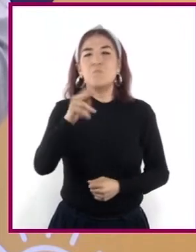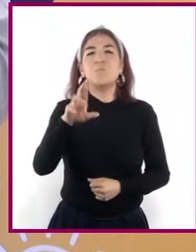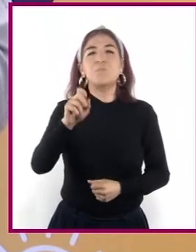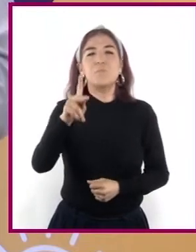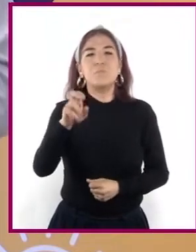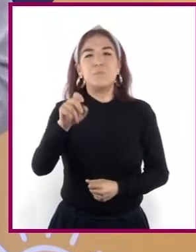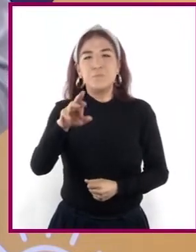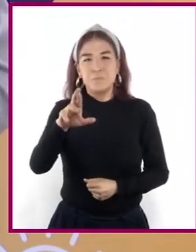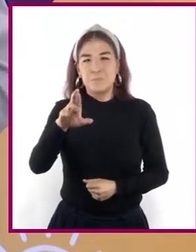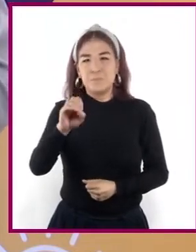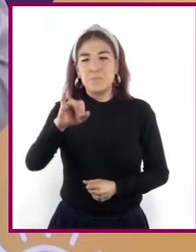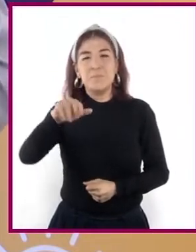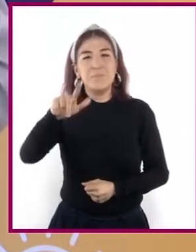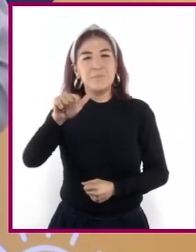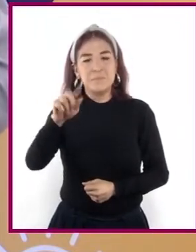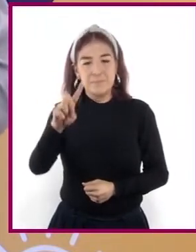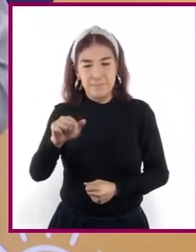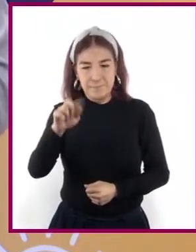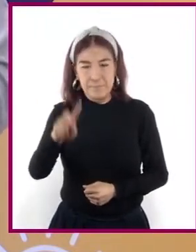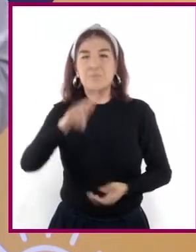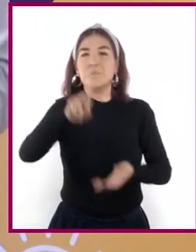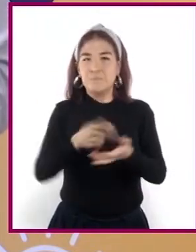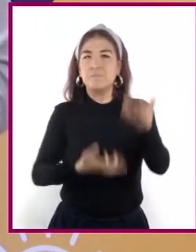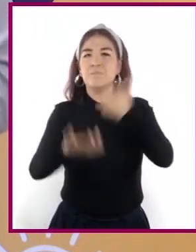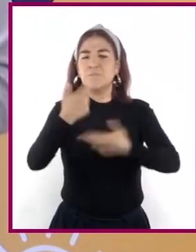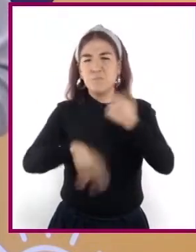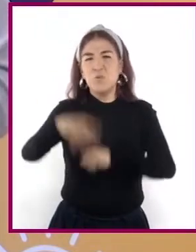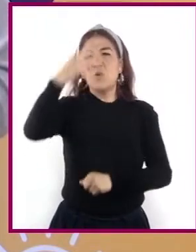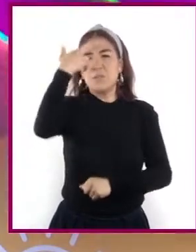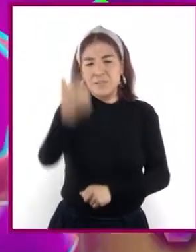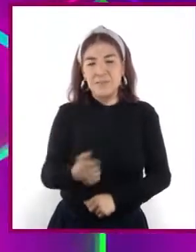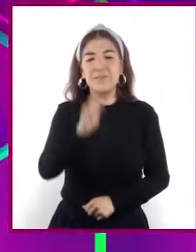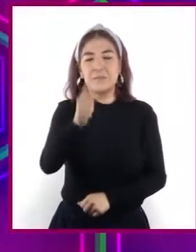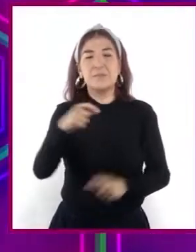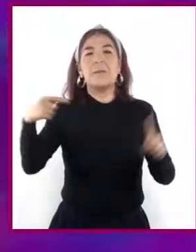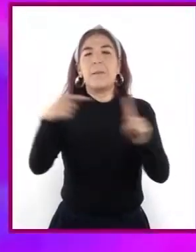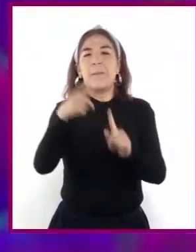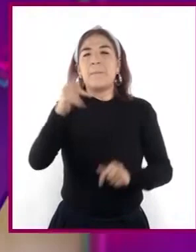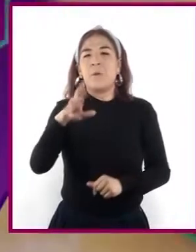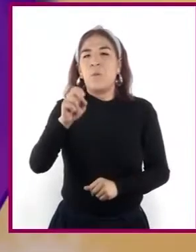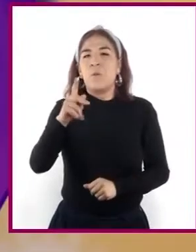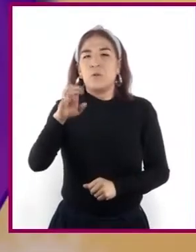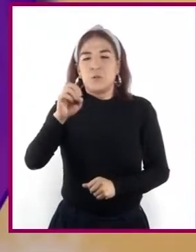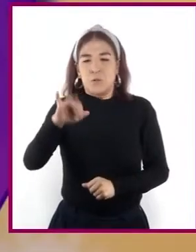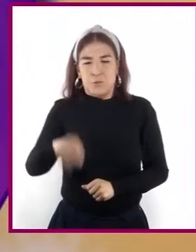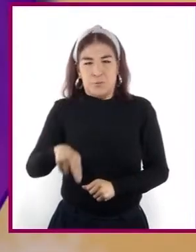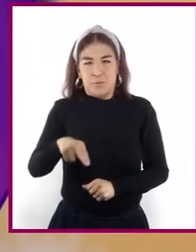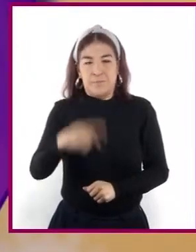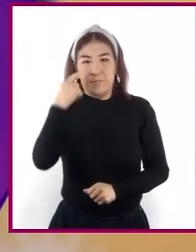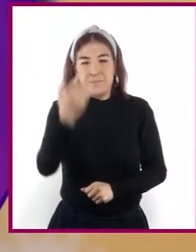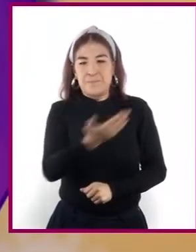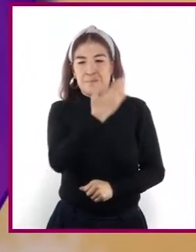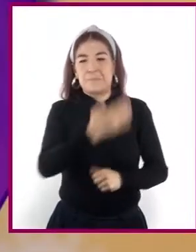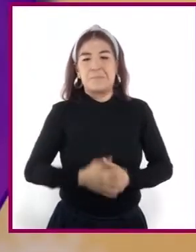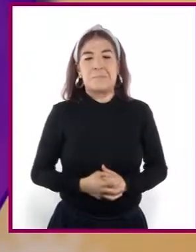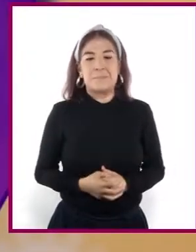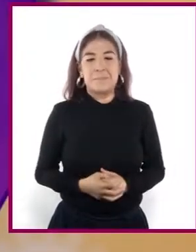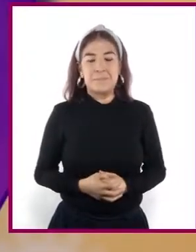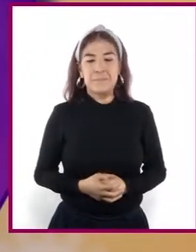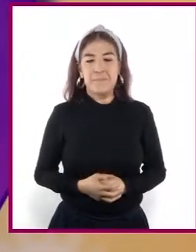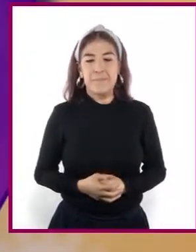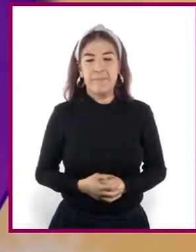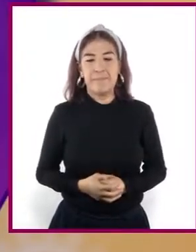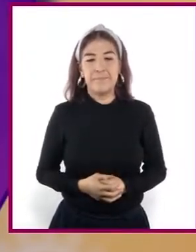Para continuar, recuperemos los conceptos de razón y de proporción. Una razón es una relación entre